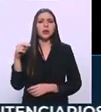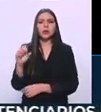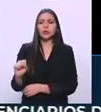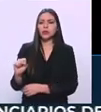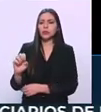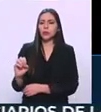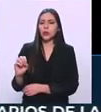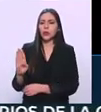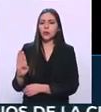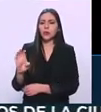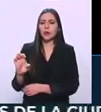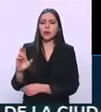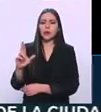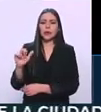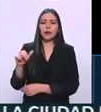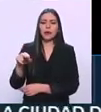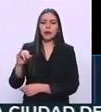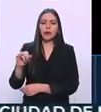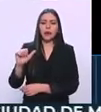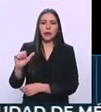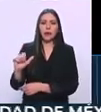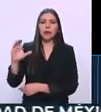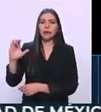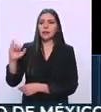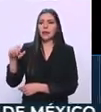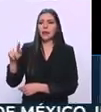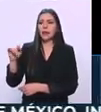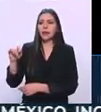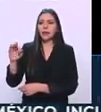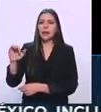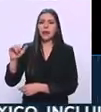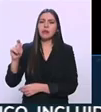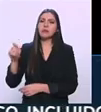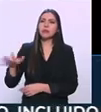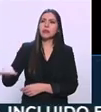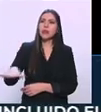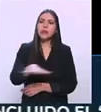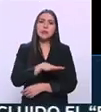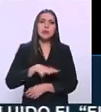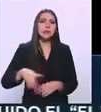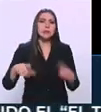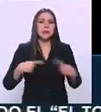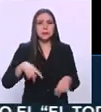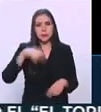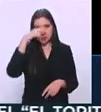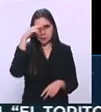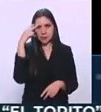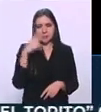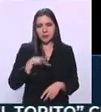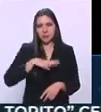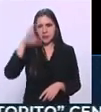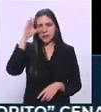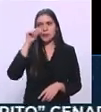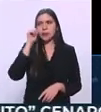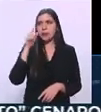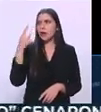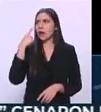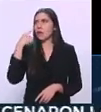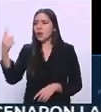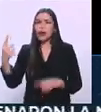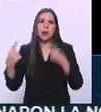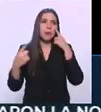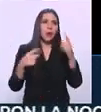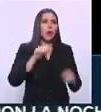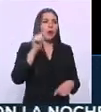un contexto en donde siempre importamos, siempre estamos sujetos, digamos, a otras tecnologías. Ahora estamos escuchando de